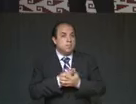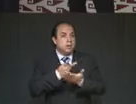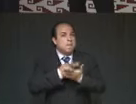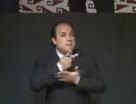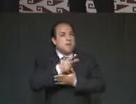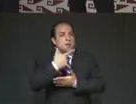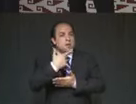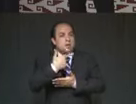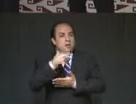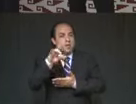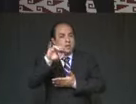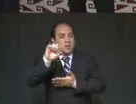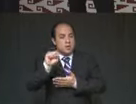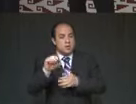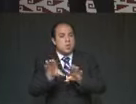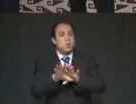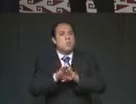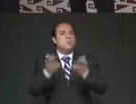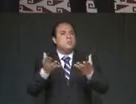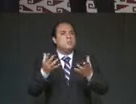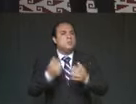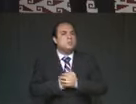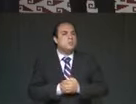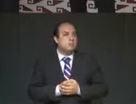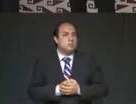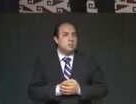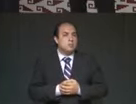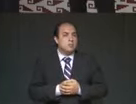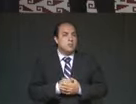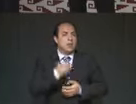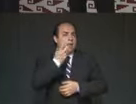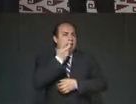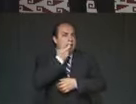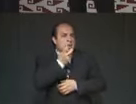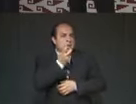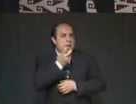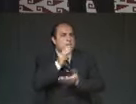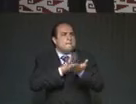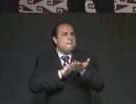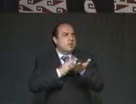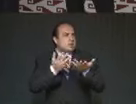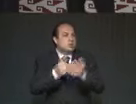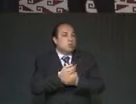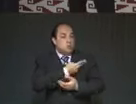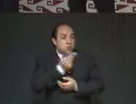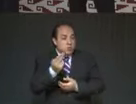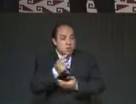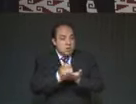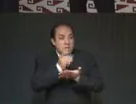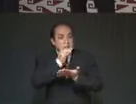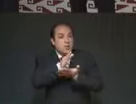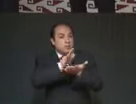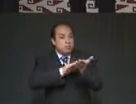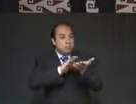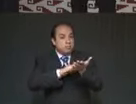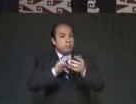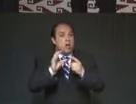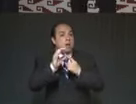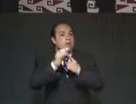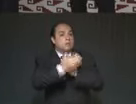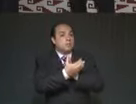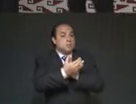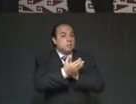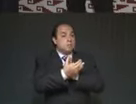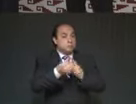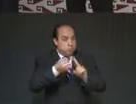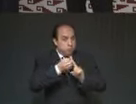Guinness, ¿cómo se maneja este tipo de solicitudes? Doctora, ¿ustedes metieron la solicitud al comité de